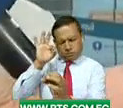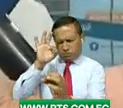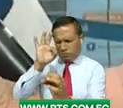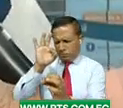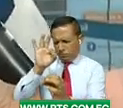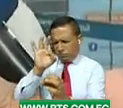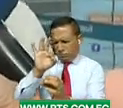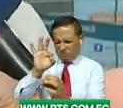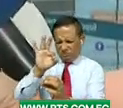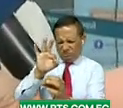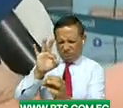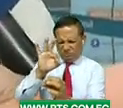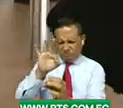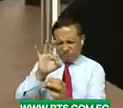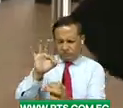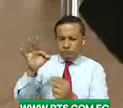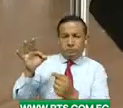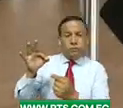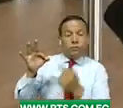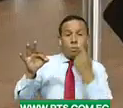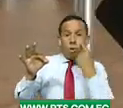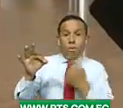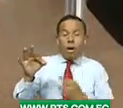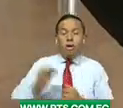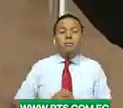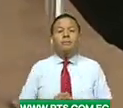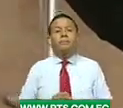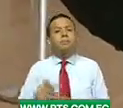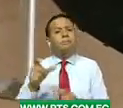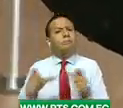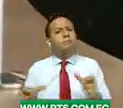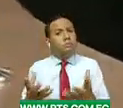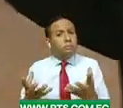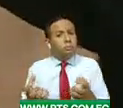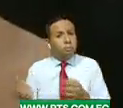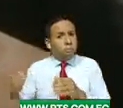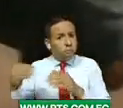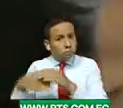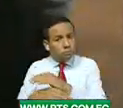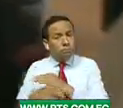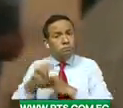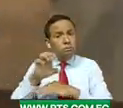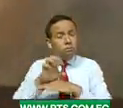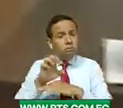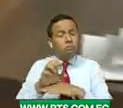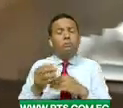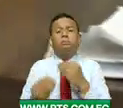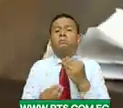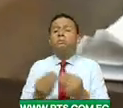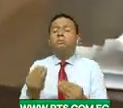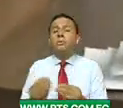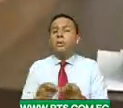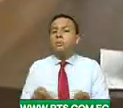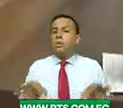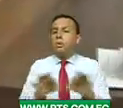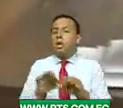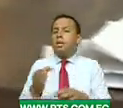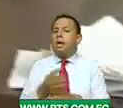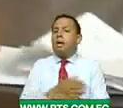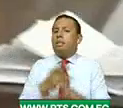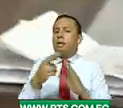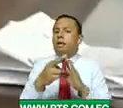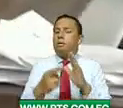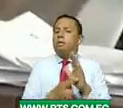caso, algún posible caso. Para el resto de viajeros que busquen ingresar al Ecuador, deben cumplir con requisitos como